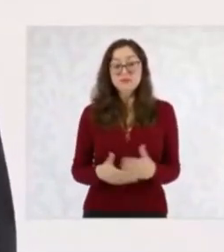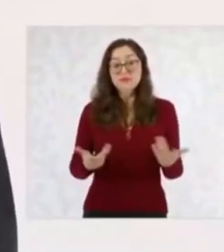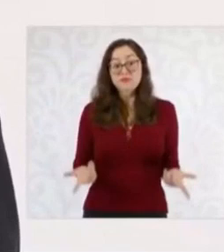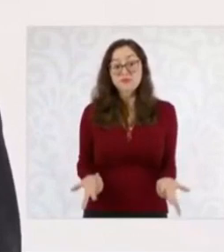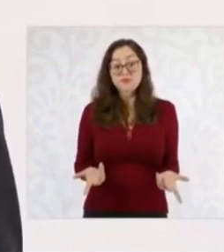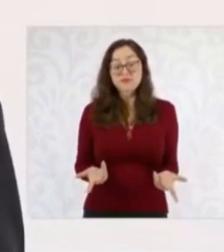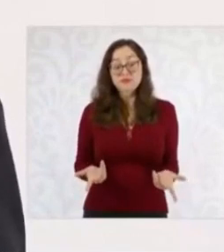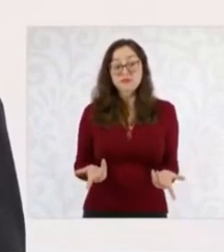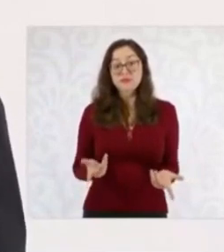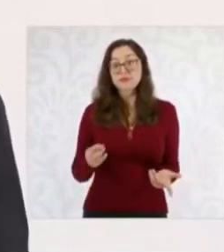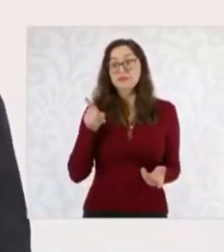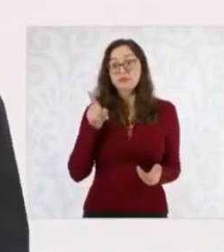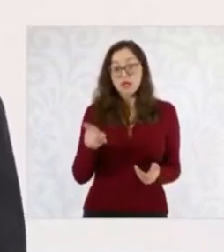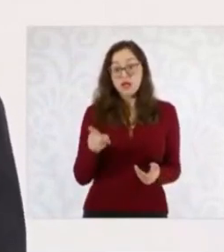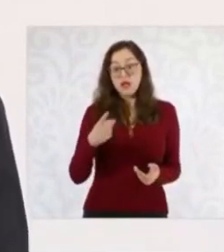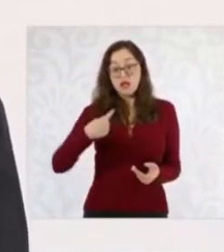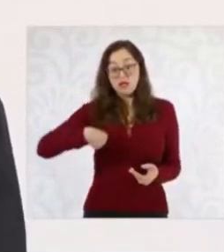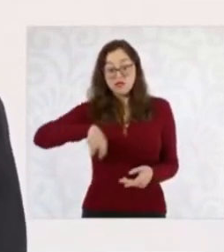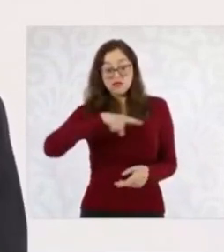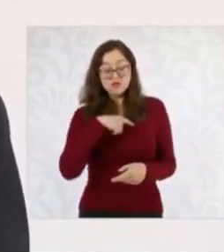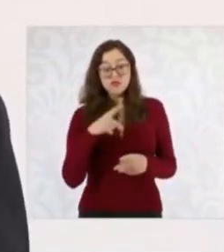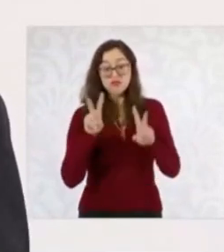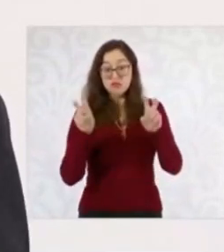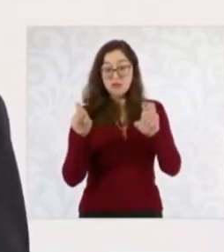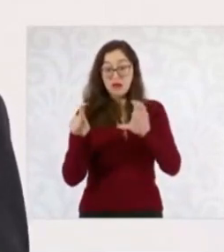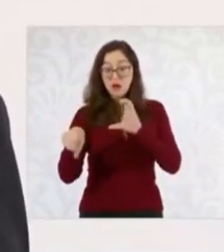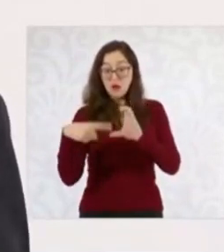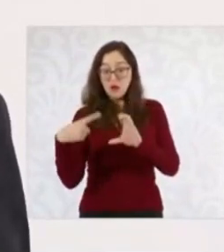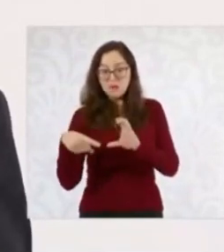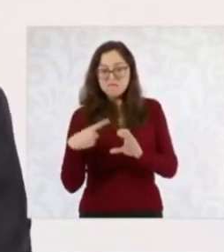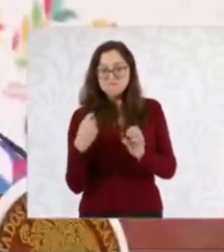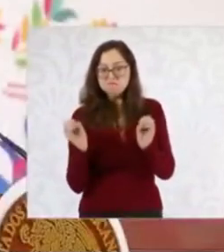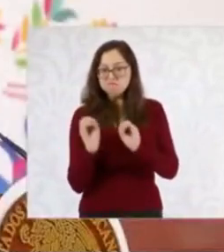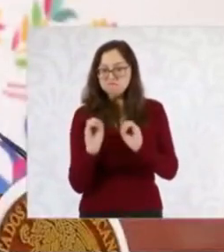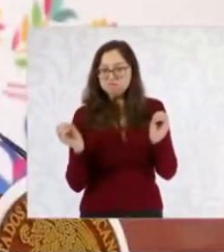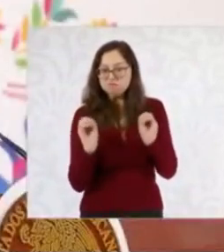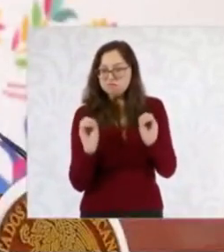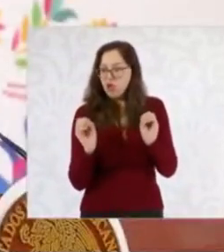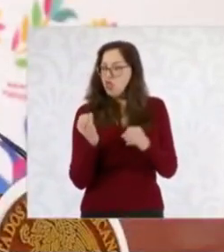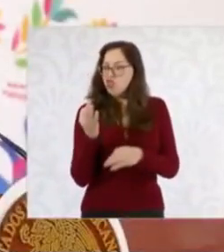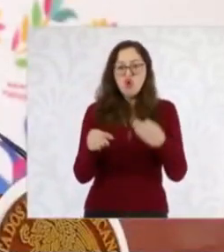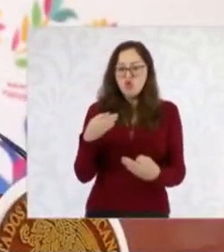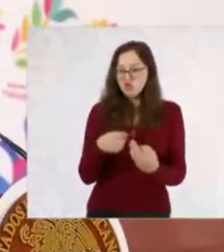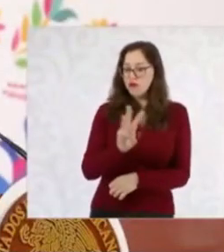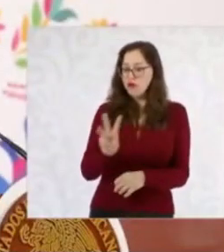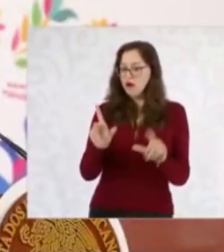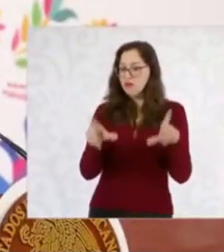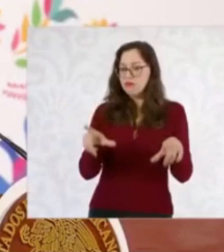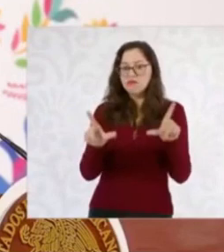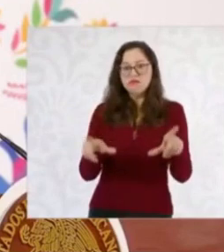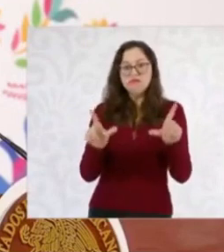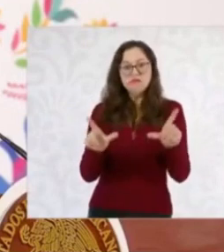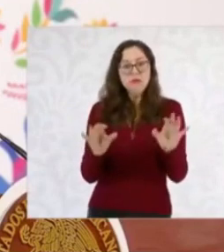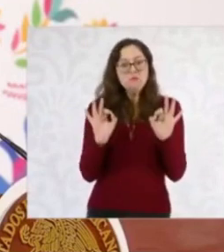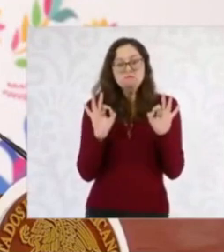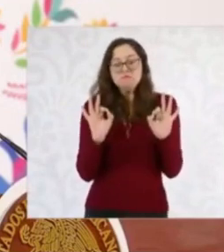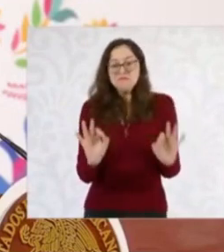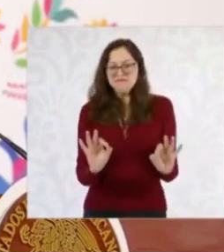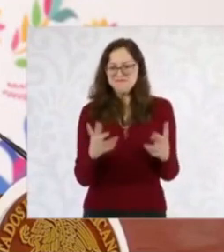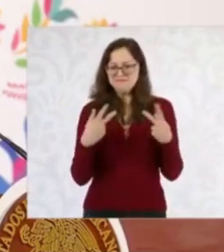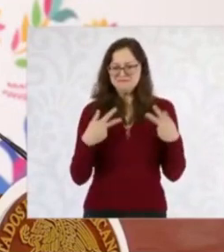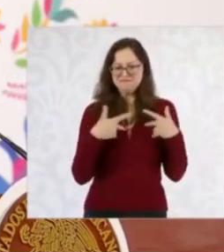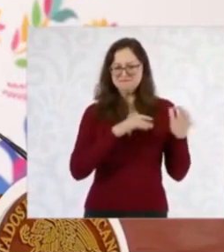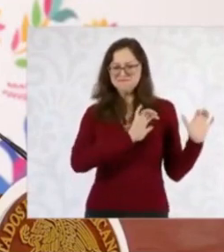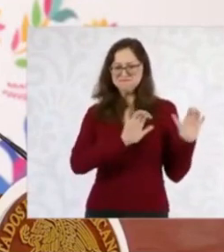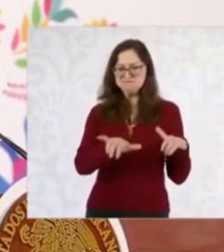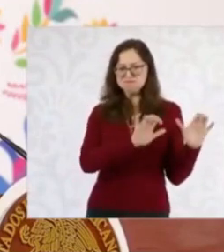pasada estaba muy lento el el registro y en los últimos días se fue completamente para arriba Eh desconozco la razón de de Por